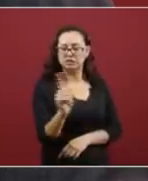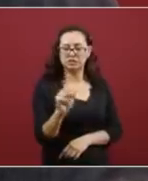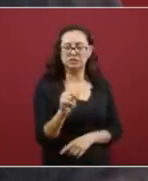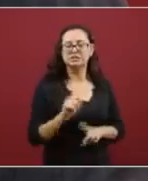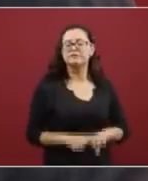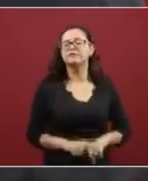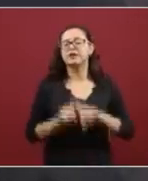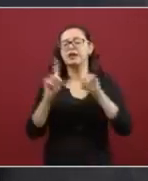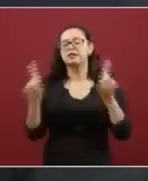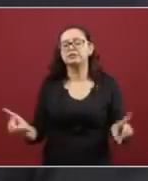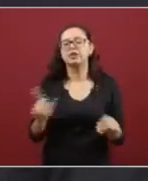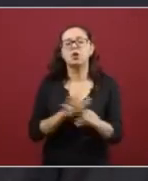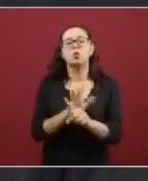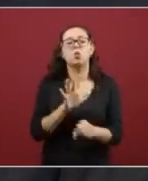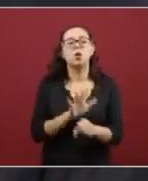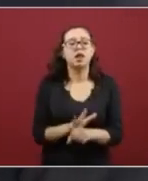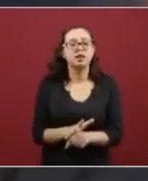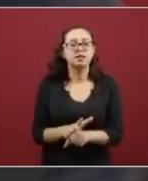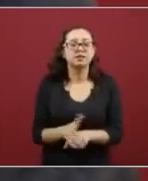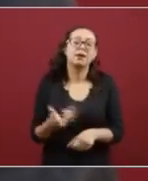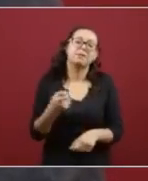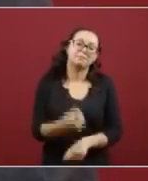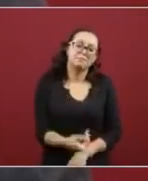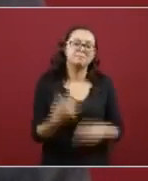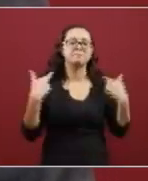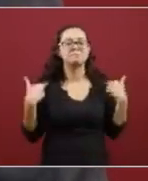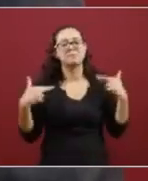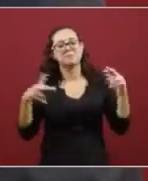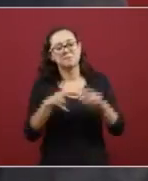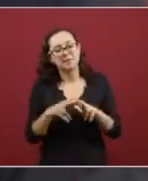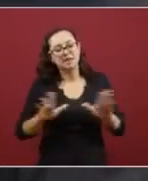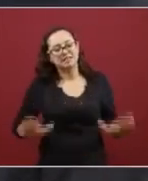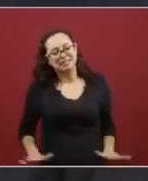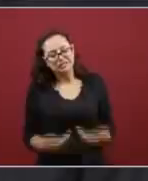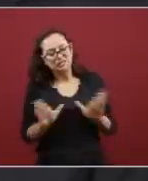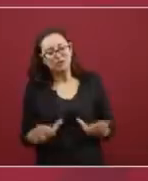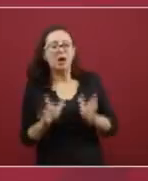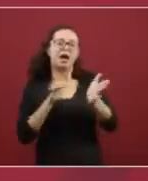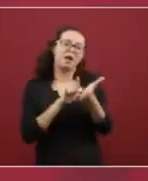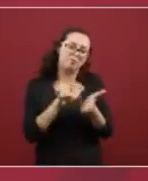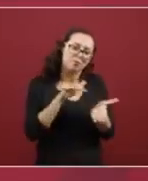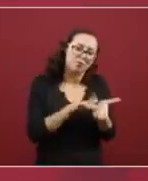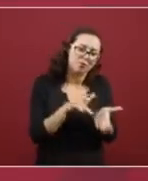con el apoyo que debe de tener el maestro, que lo tiene